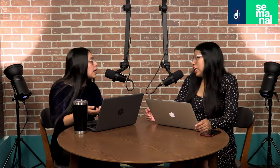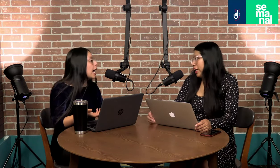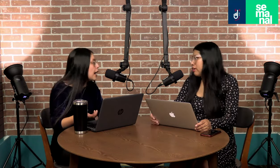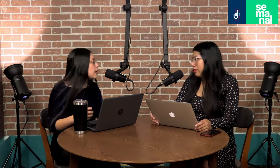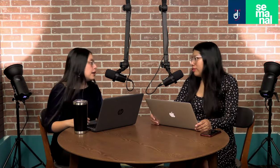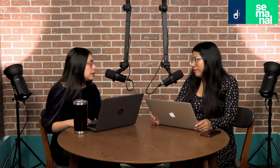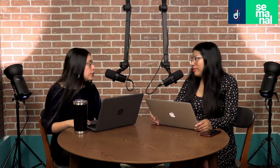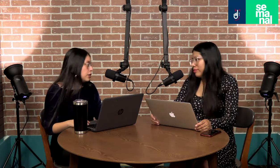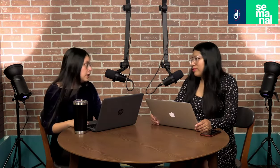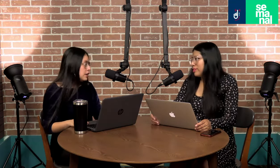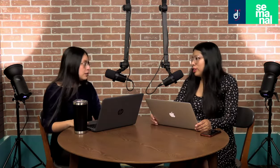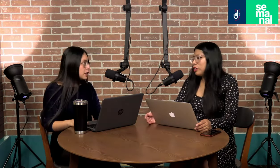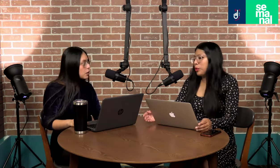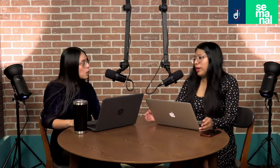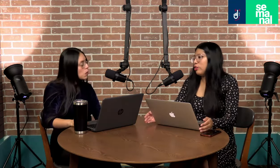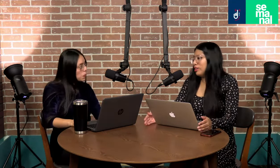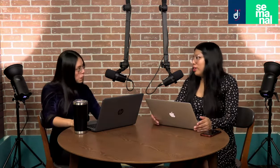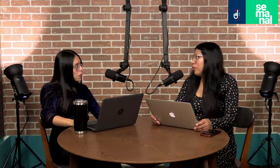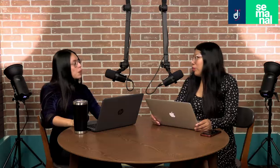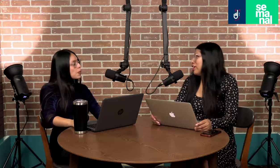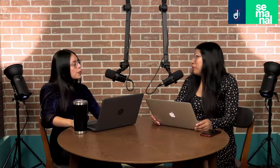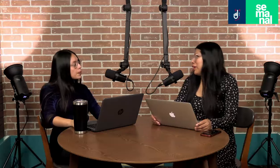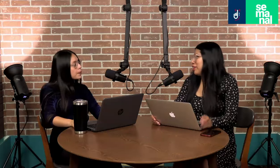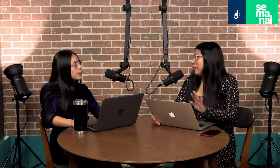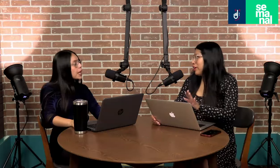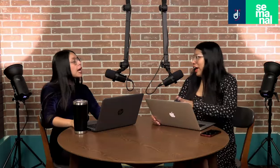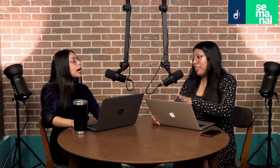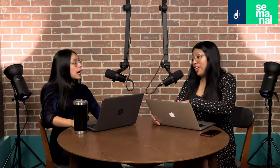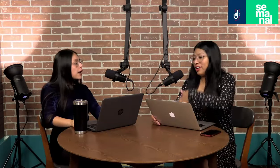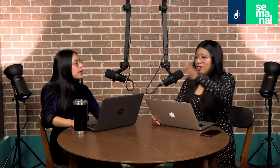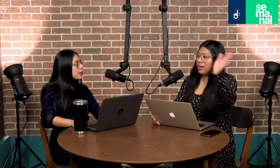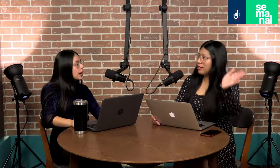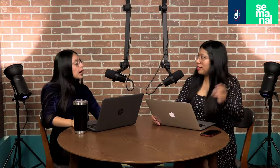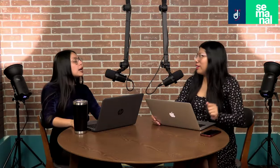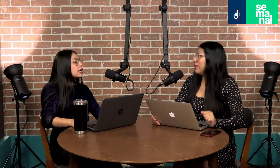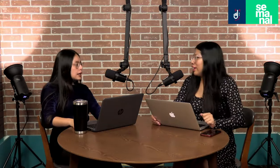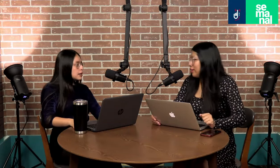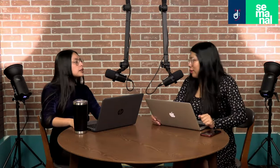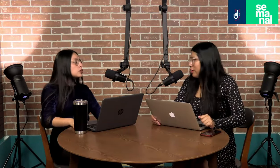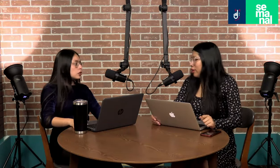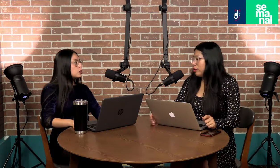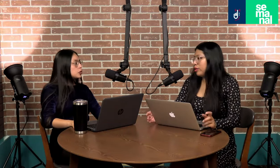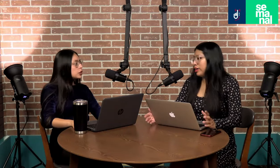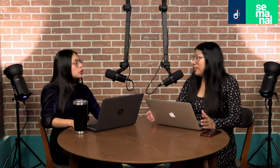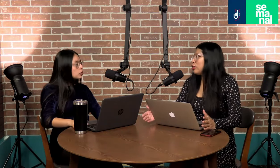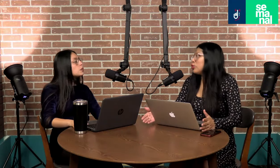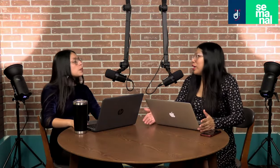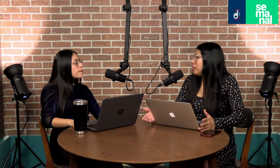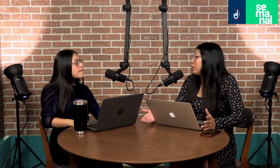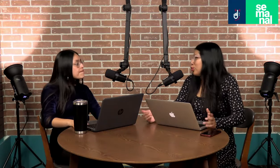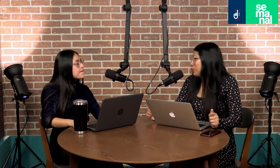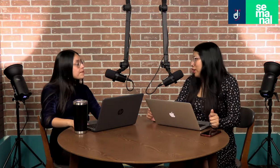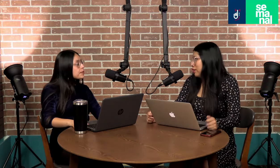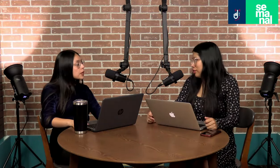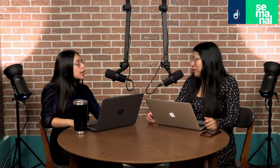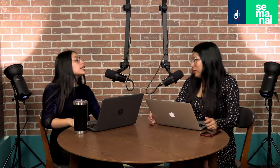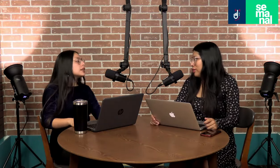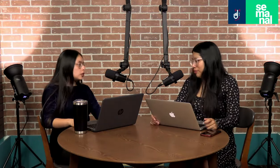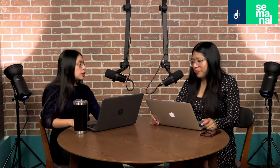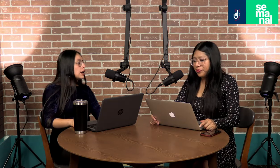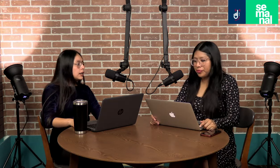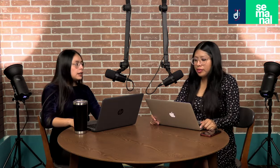fue niñera que fue niñera si no es porque ellos lo hacen como muy despectivo Dey de niñera secretaria como que si esos hubieran sido sus méritos